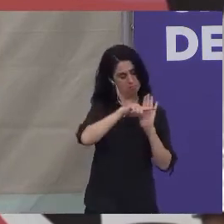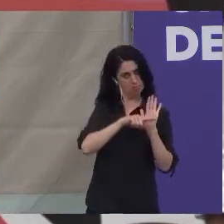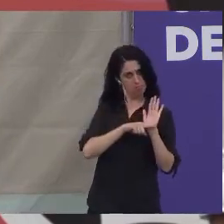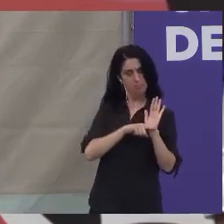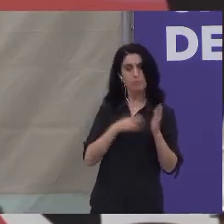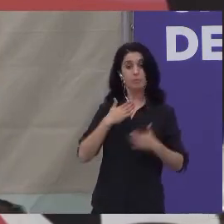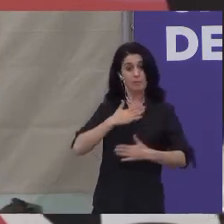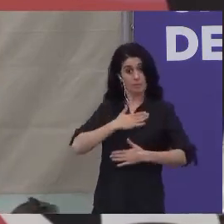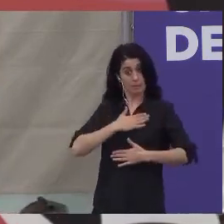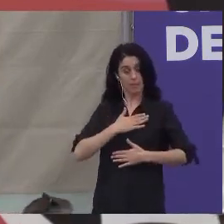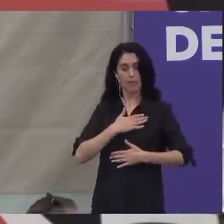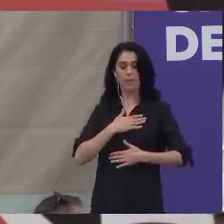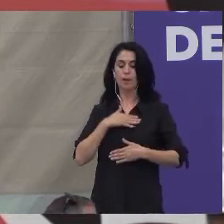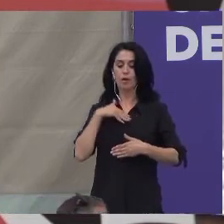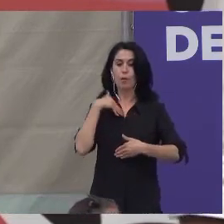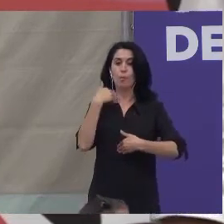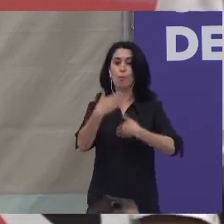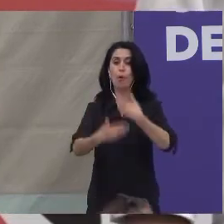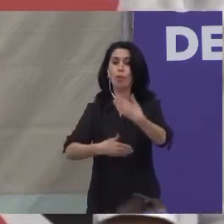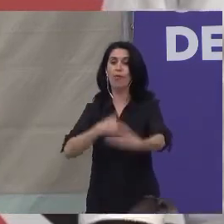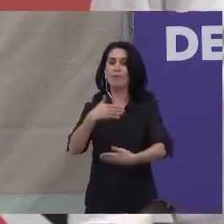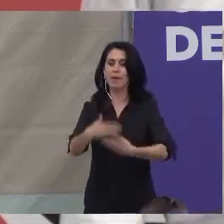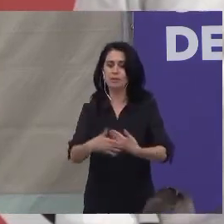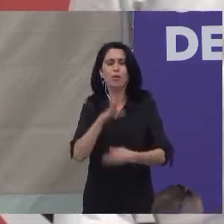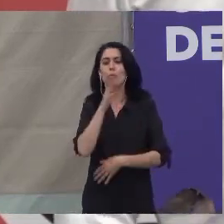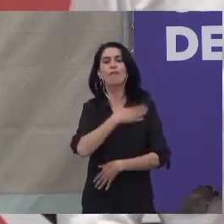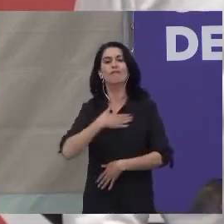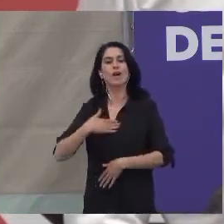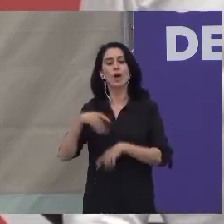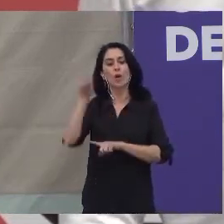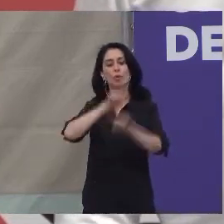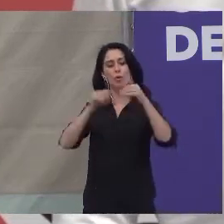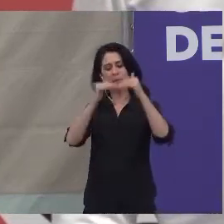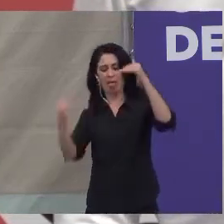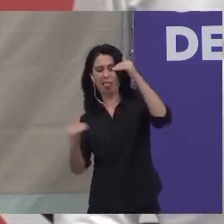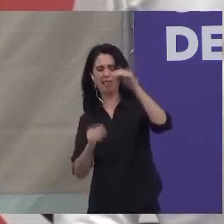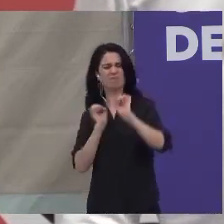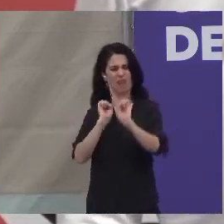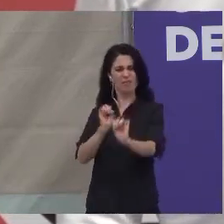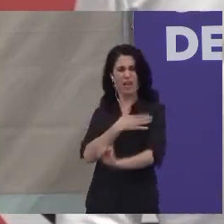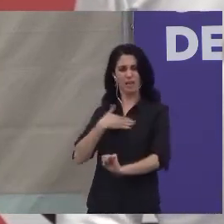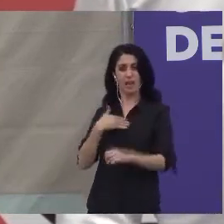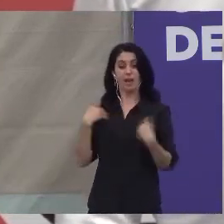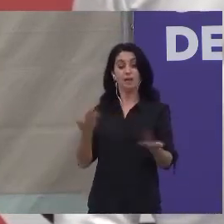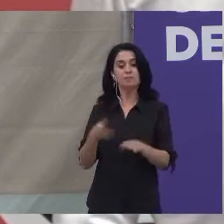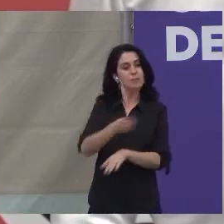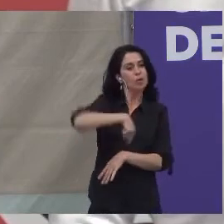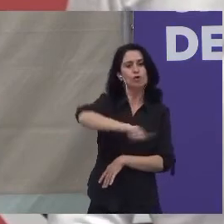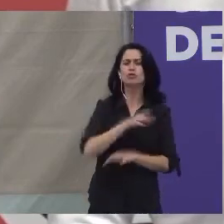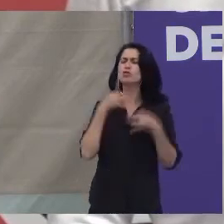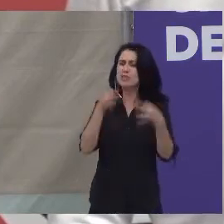nosotros como procedimiento para evitar problemas de desigualdad, siempre hemos comunicado a cada una de